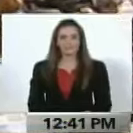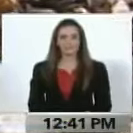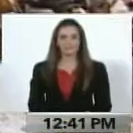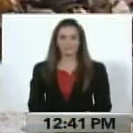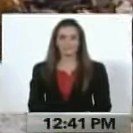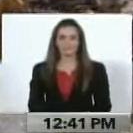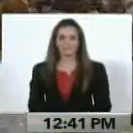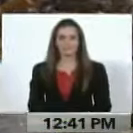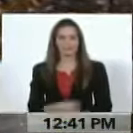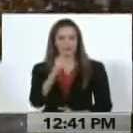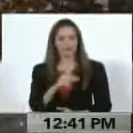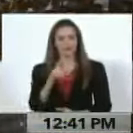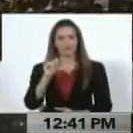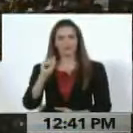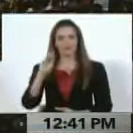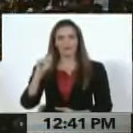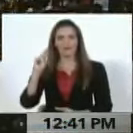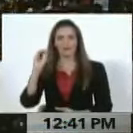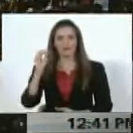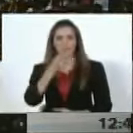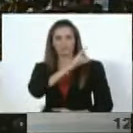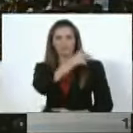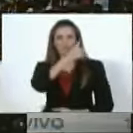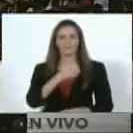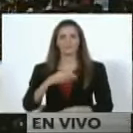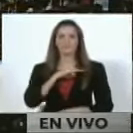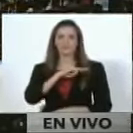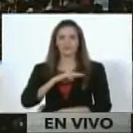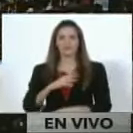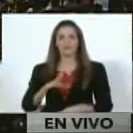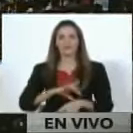Ciudadano Roberto González, jefe de la misión médica